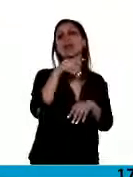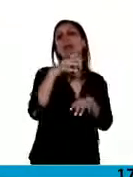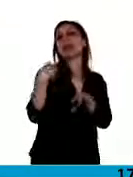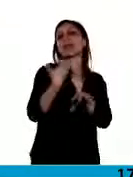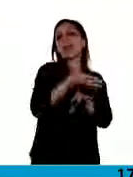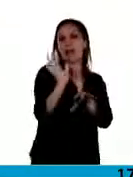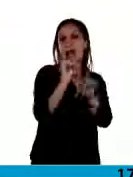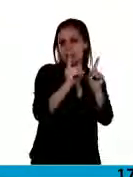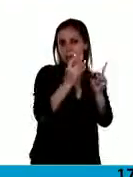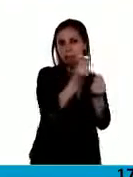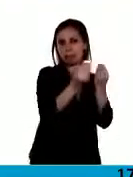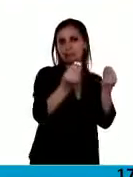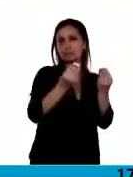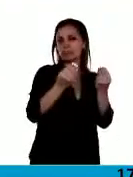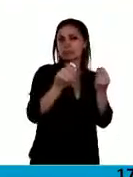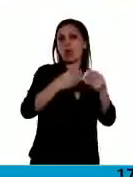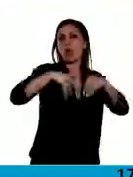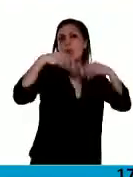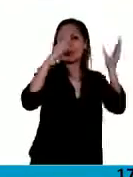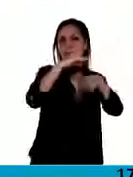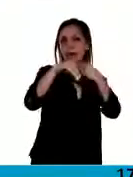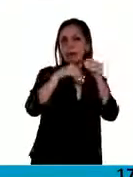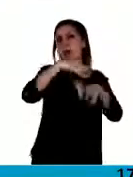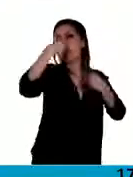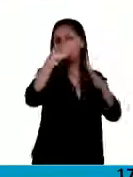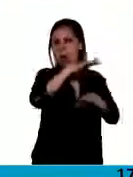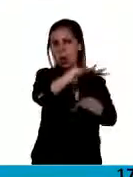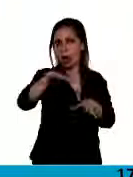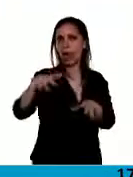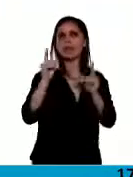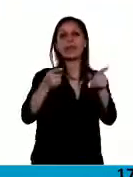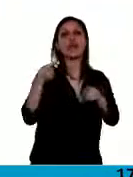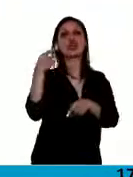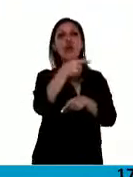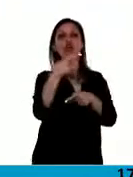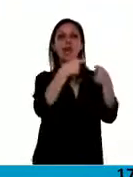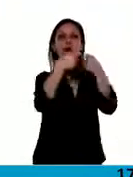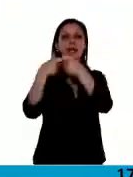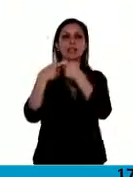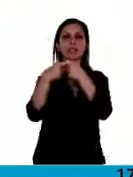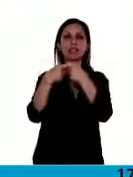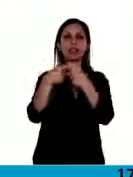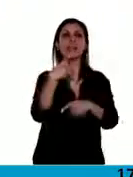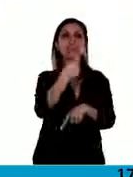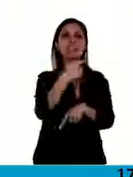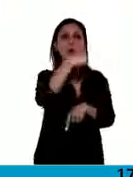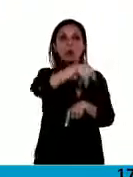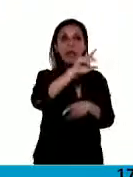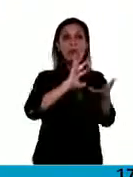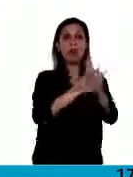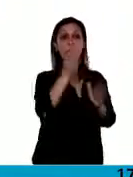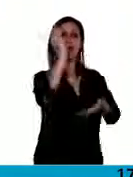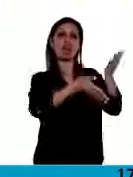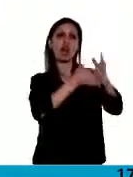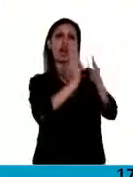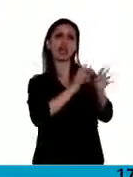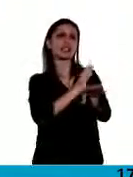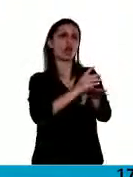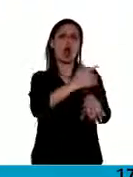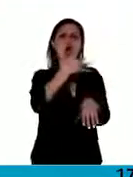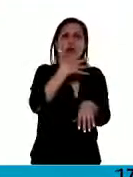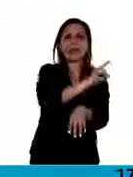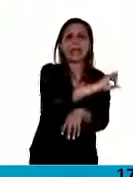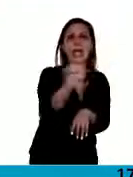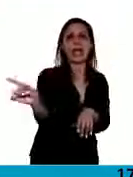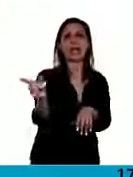ocupan tierras reclamando vivienda y contra las organizaciones solidarias, diciéndoles violentos, intransigentes, que son